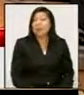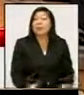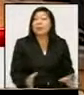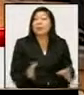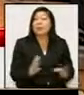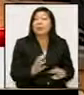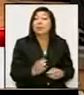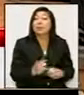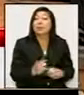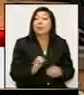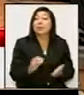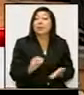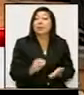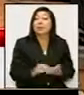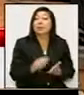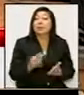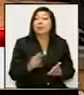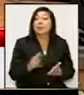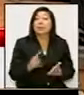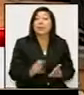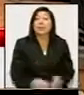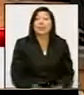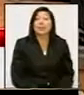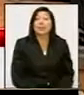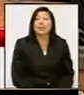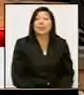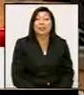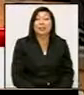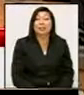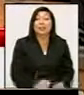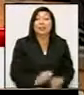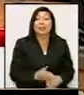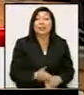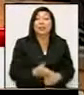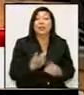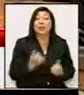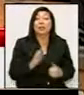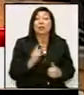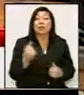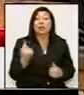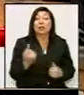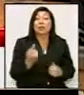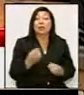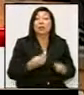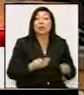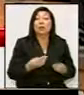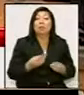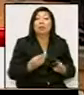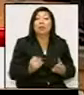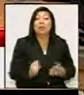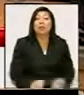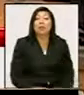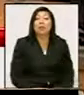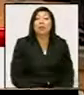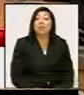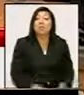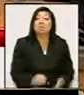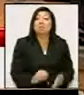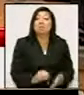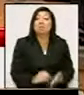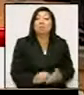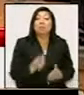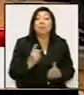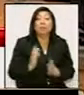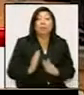restricciones cada vez mayores para llegar a constituir solo el monopolio del servicio, además, para una